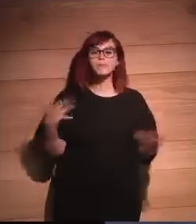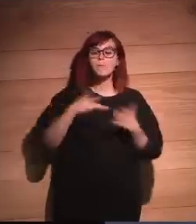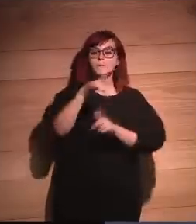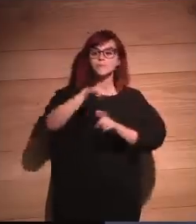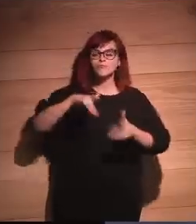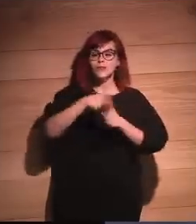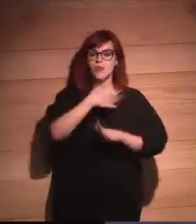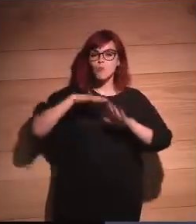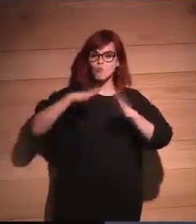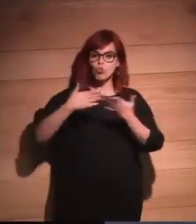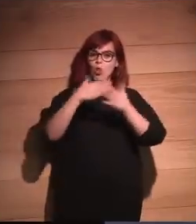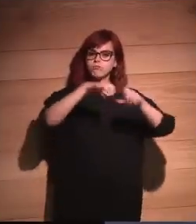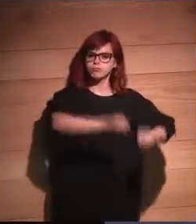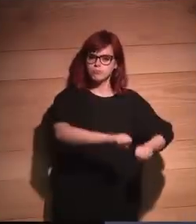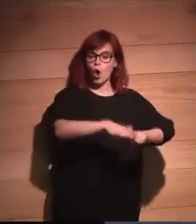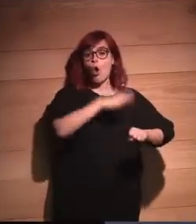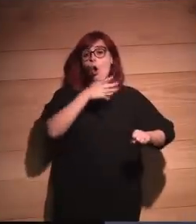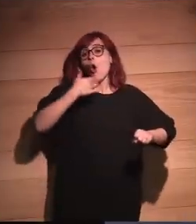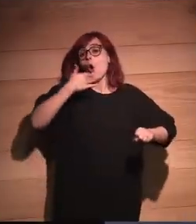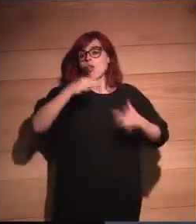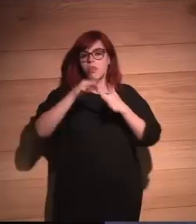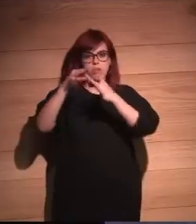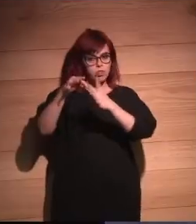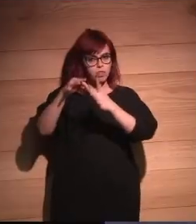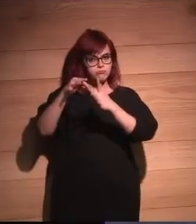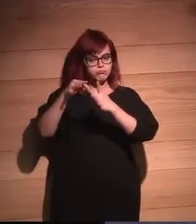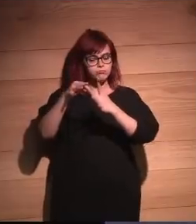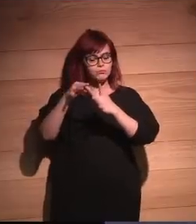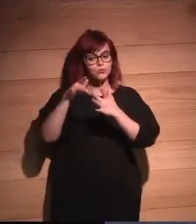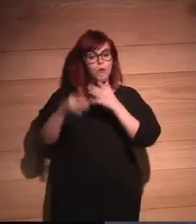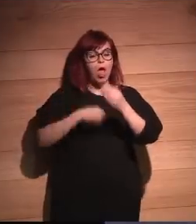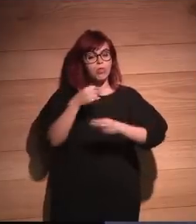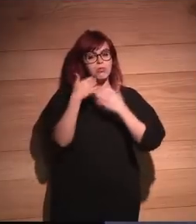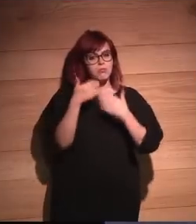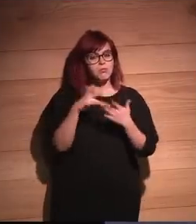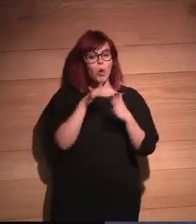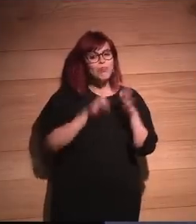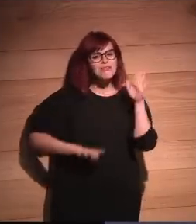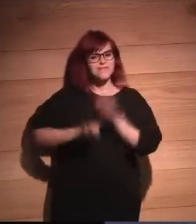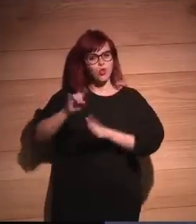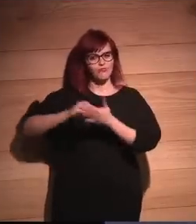quieren dominar hoy el mundo o liderar el mundo lo hacen sobre la base del